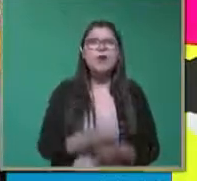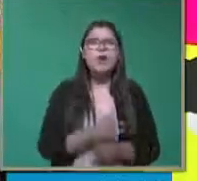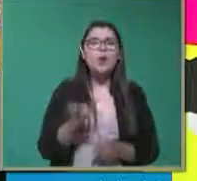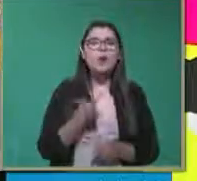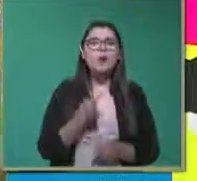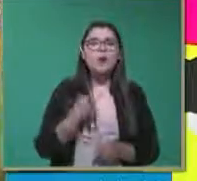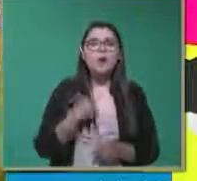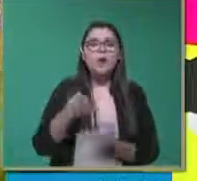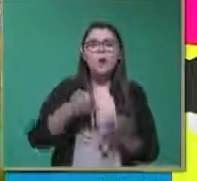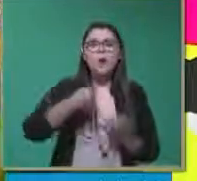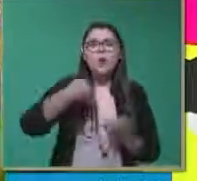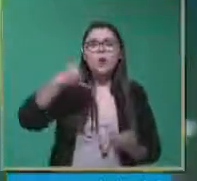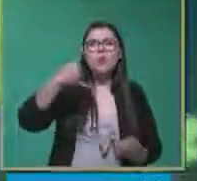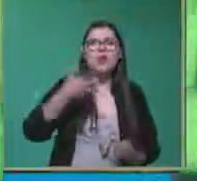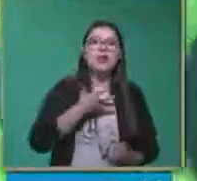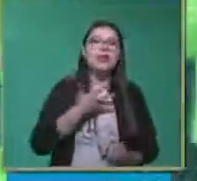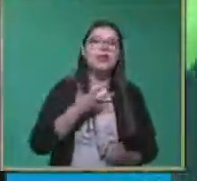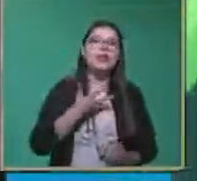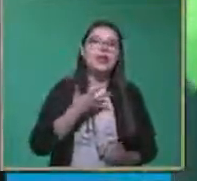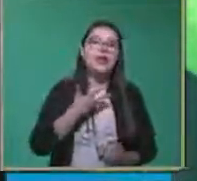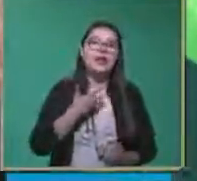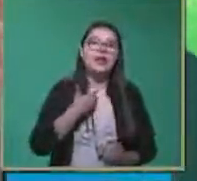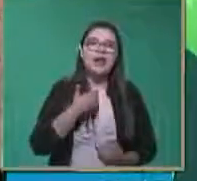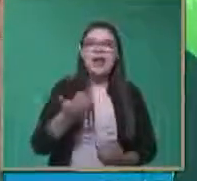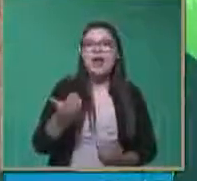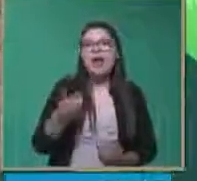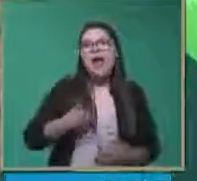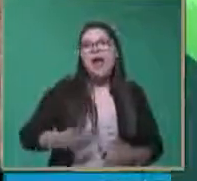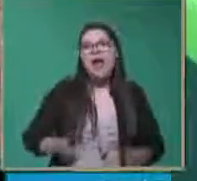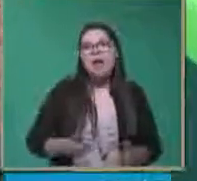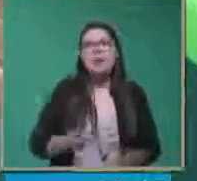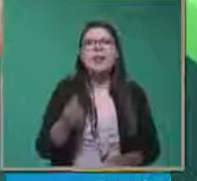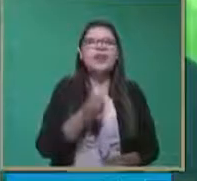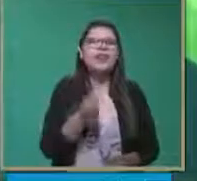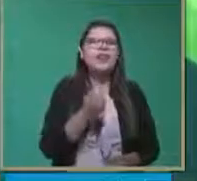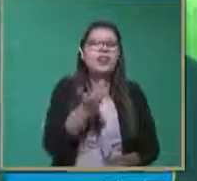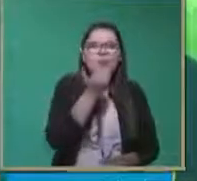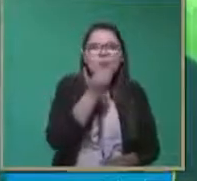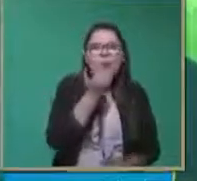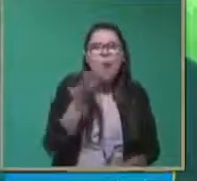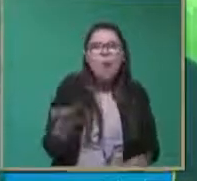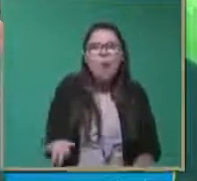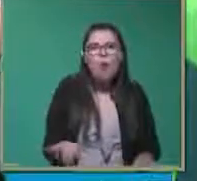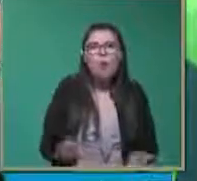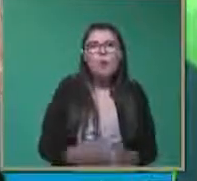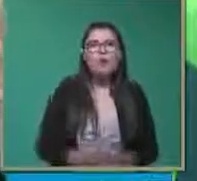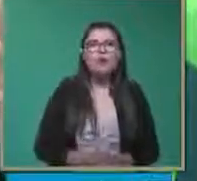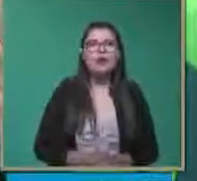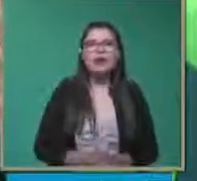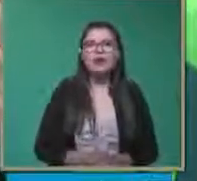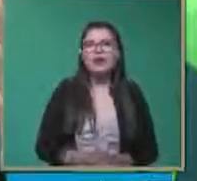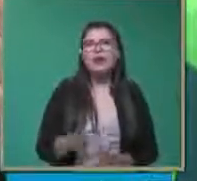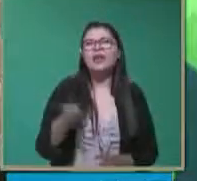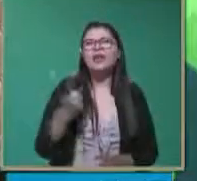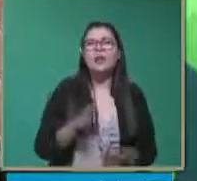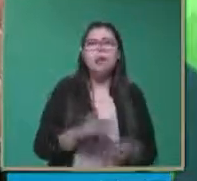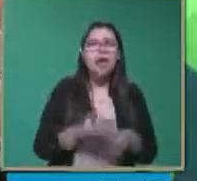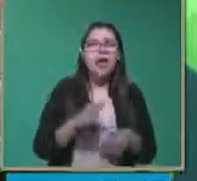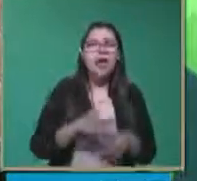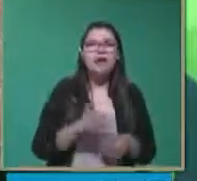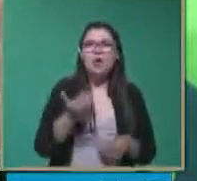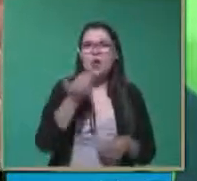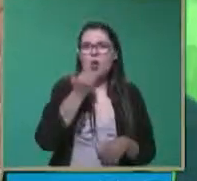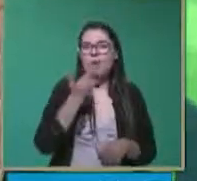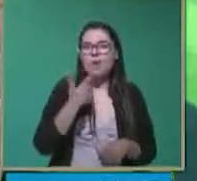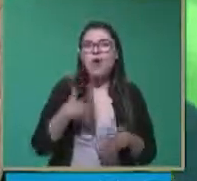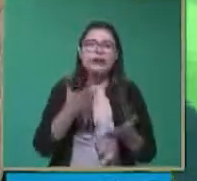Yuli? Pues porque tiene hambre. ¿Y qué comen los conejitos? ¡Zanahoria! ¿Y qué más? ¿Lechuga? Lechuguita, pero claro